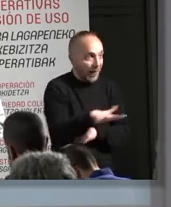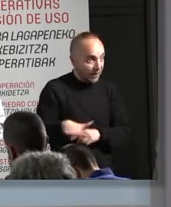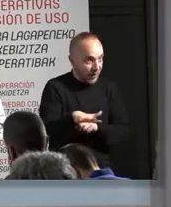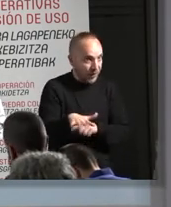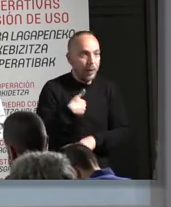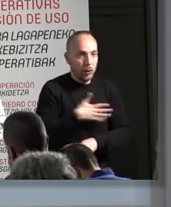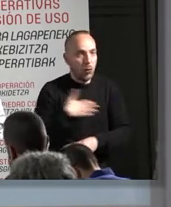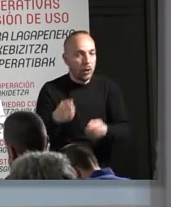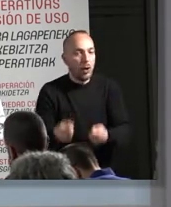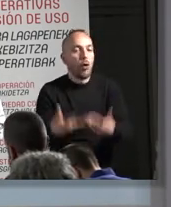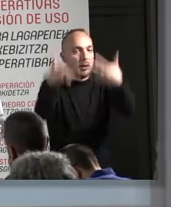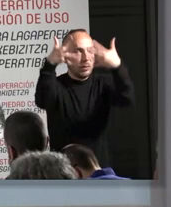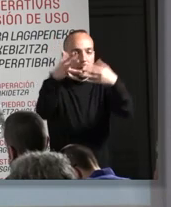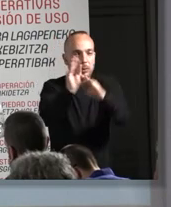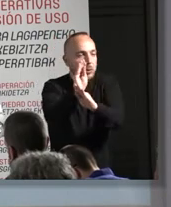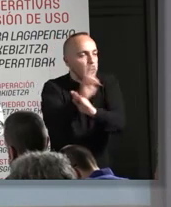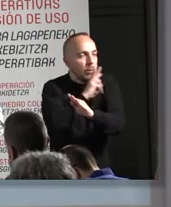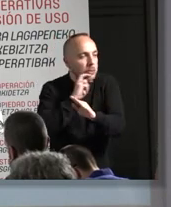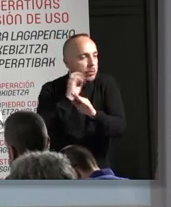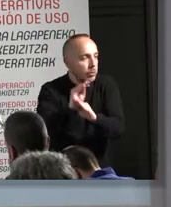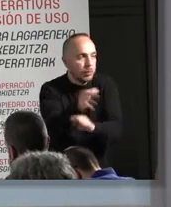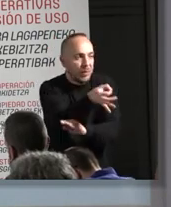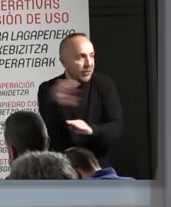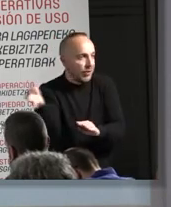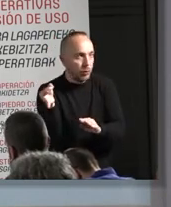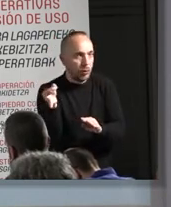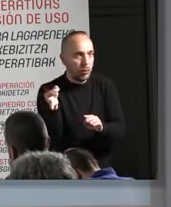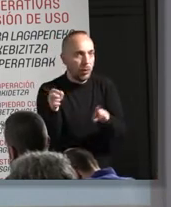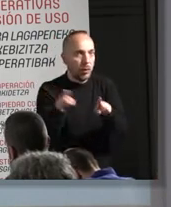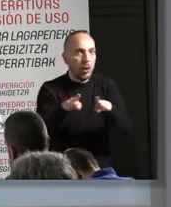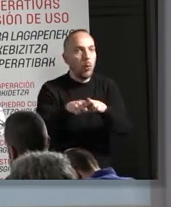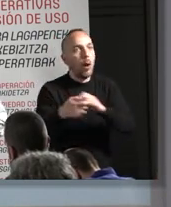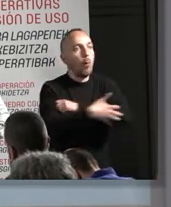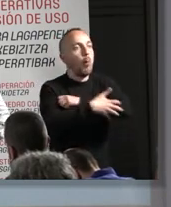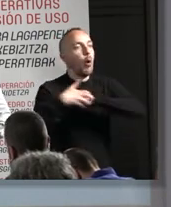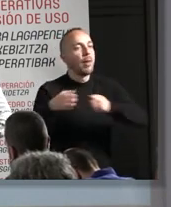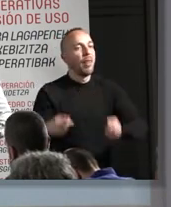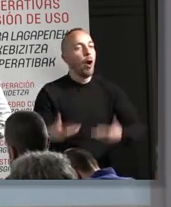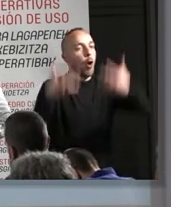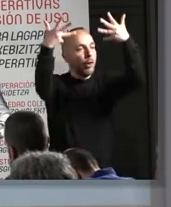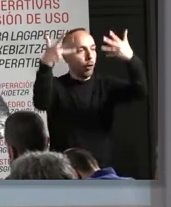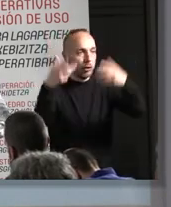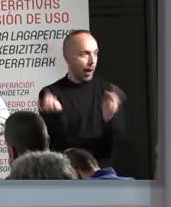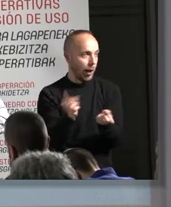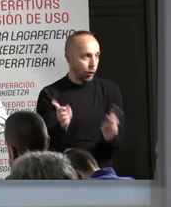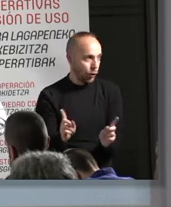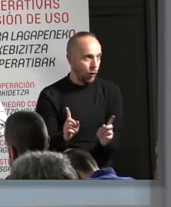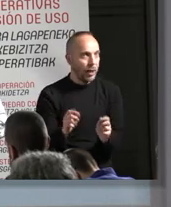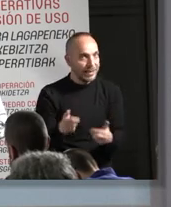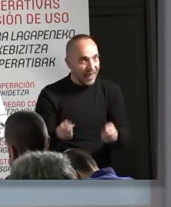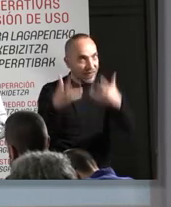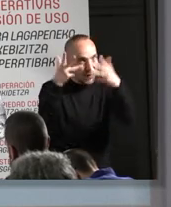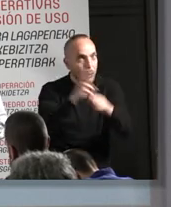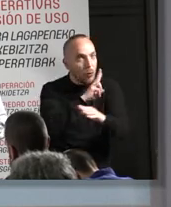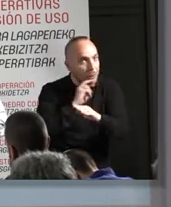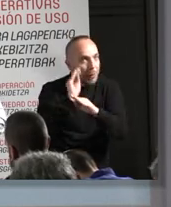en perfecto estado, que no sean nichos de pobreza horizontal. Por tanto, son edificios que hay que mantener. Eso técnicamente